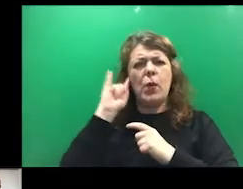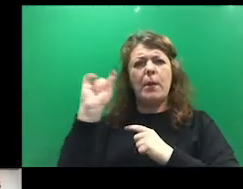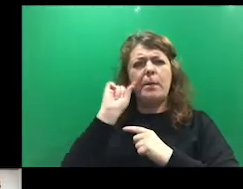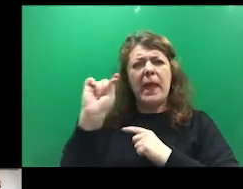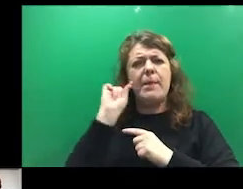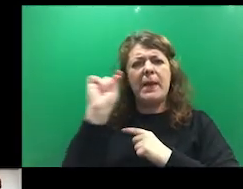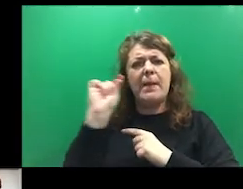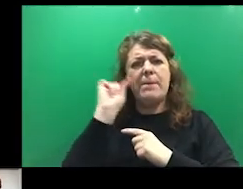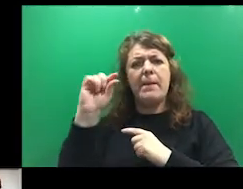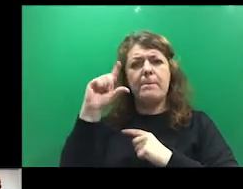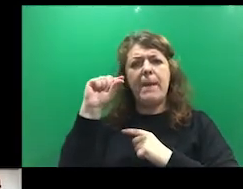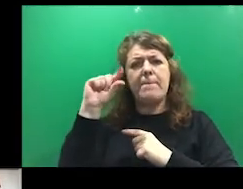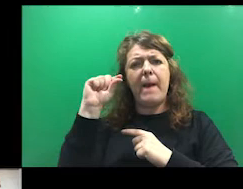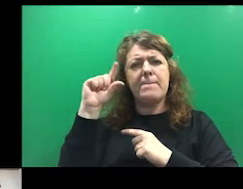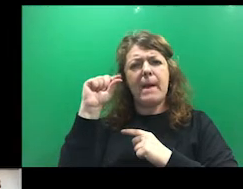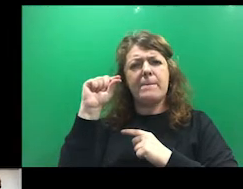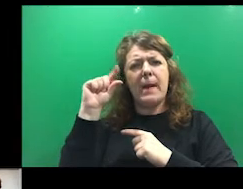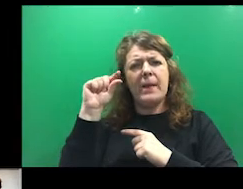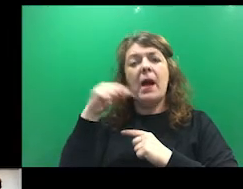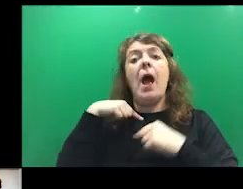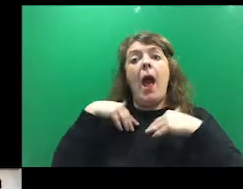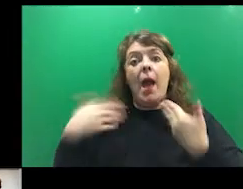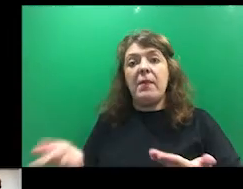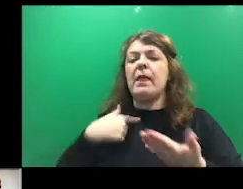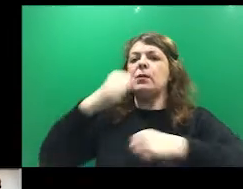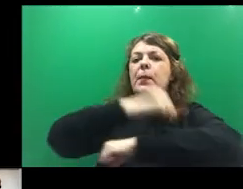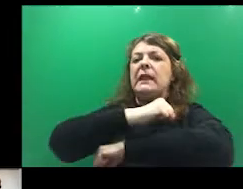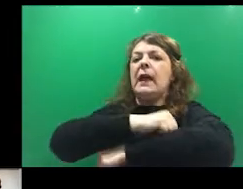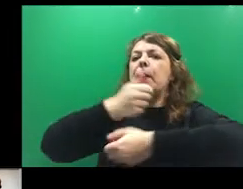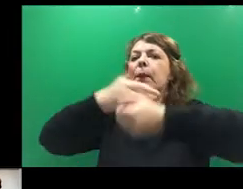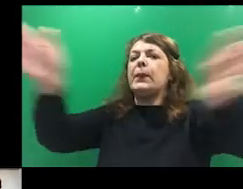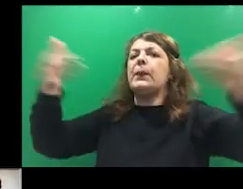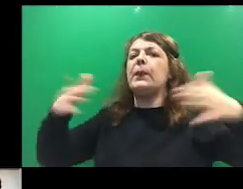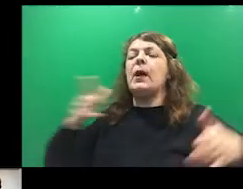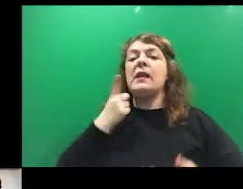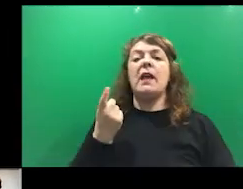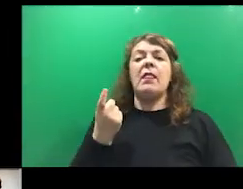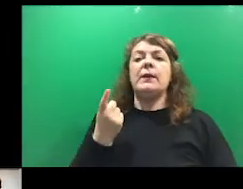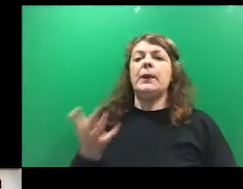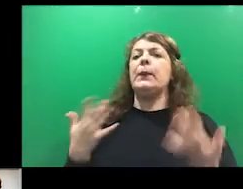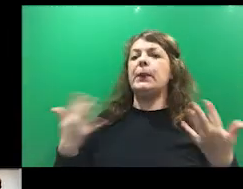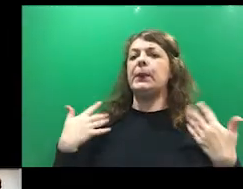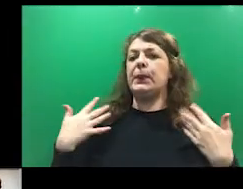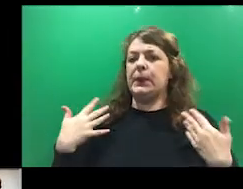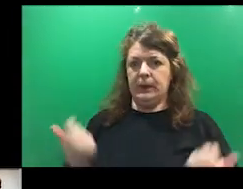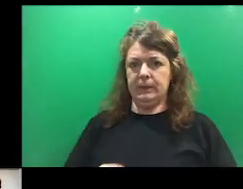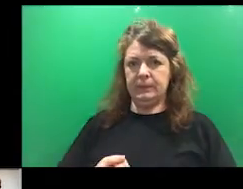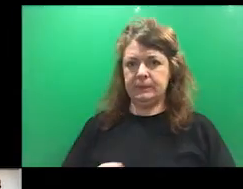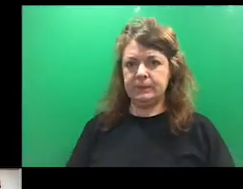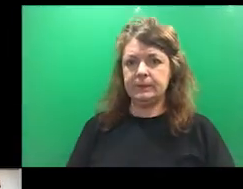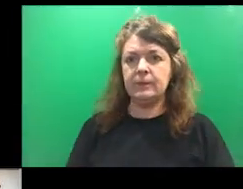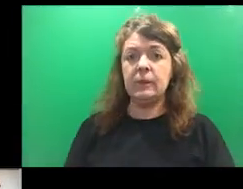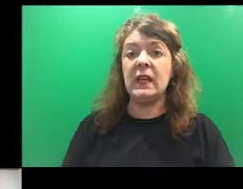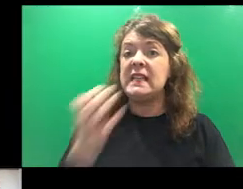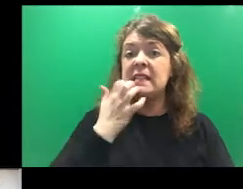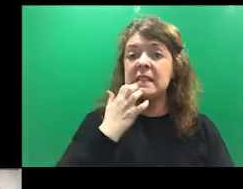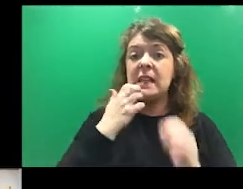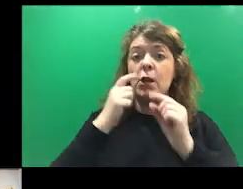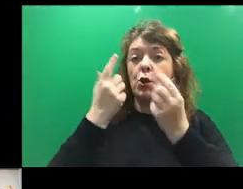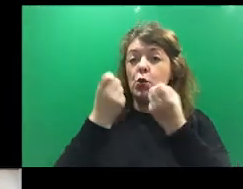empieza a hacer pi, pi, pi, pi, pi y a parpadear. Entonces tenemos que empezar a abrir las ventanas porque es necesario ventilar.